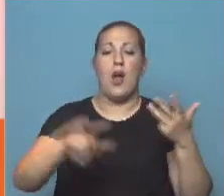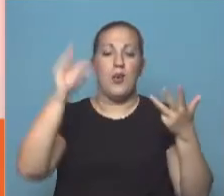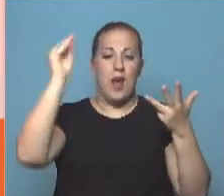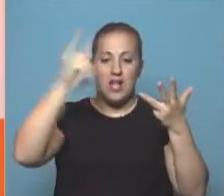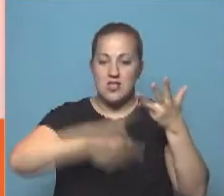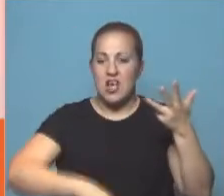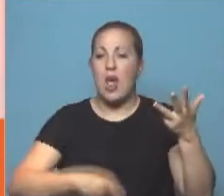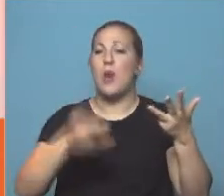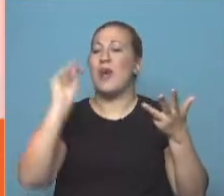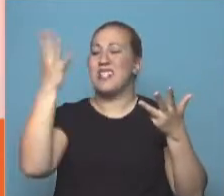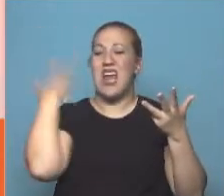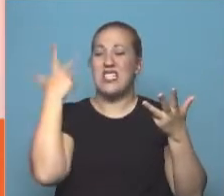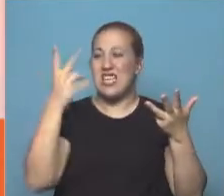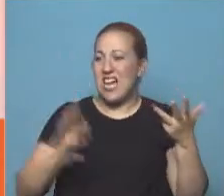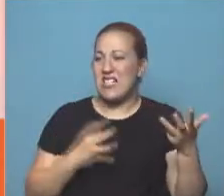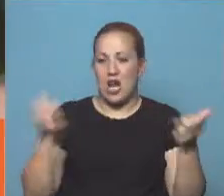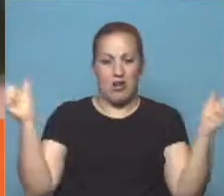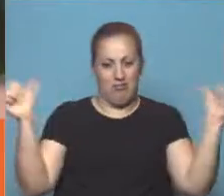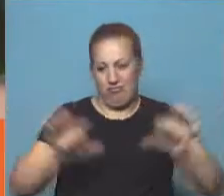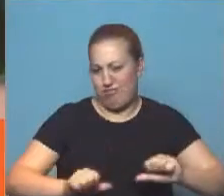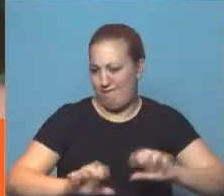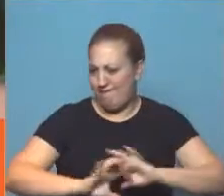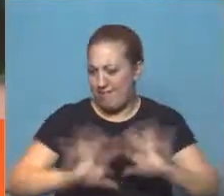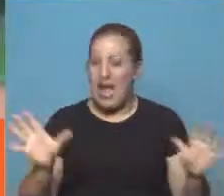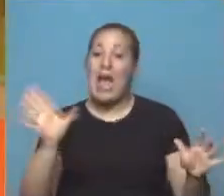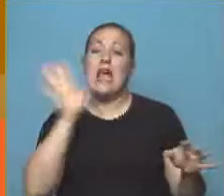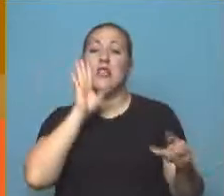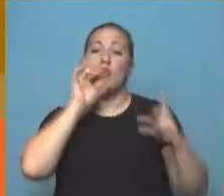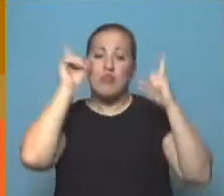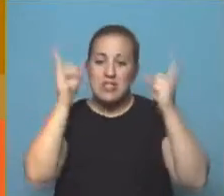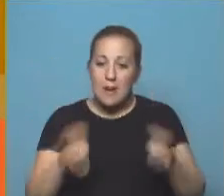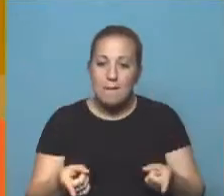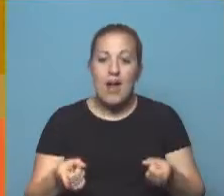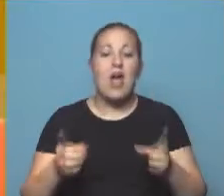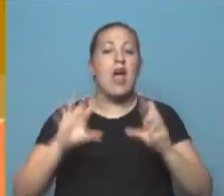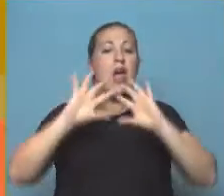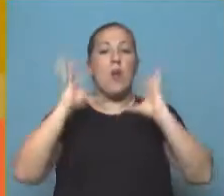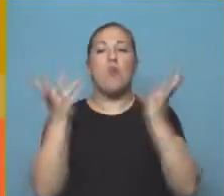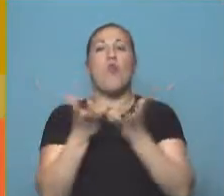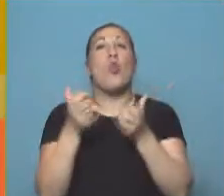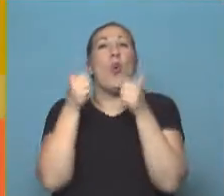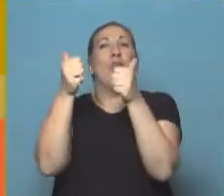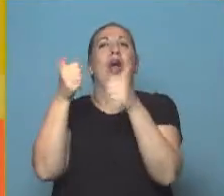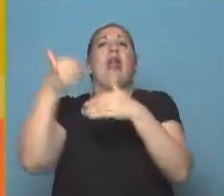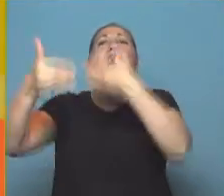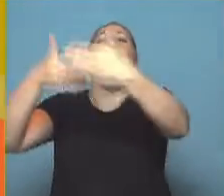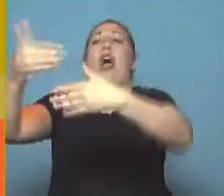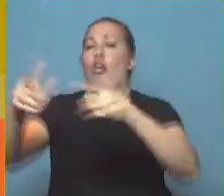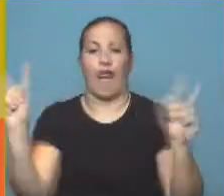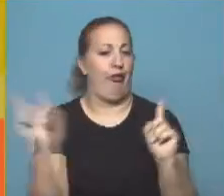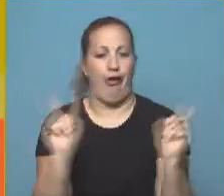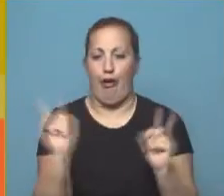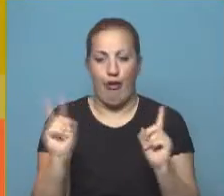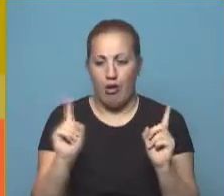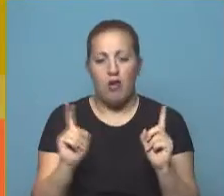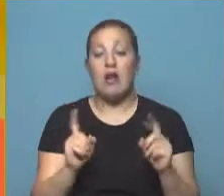Sí. Brasil hace 3 años que está en derrumbe directamente. Bueno, Estados Unidos también. O sea, el mundo está para atrás, no está para adelante, no está comprador, está vendedor.